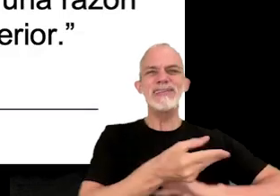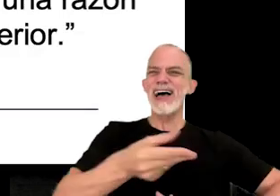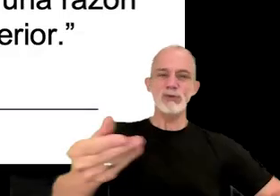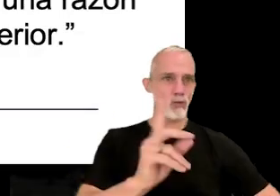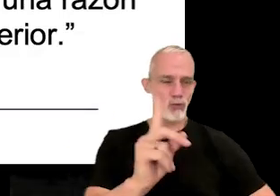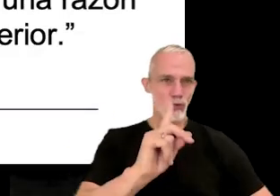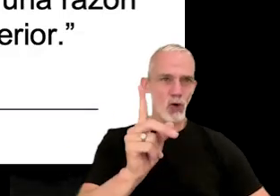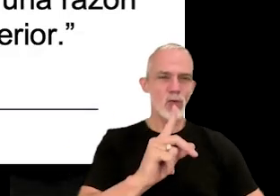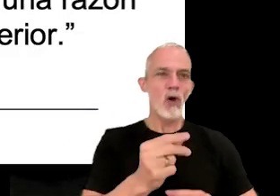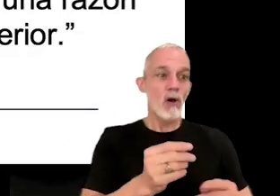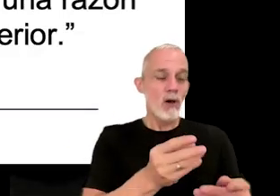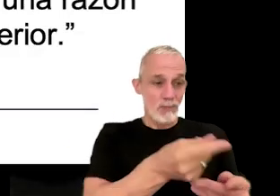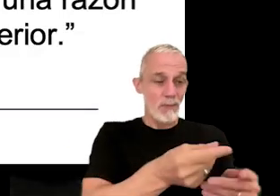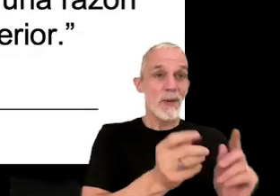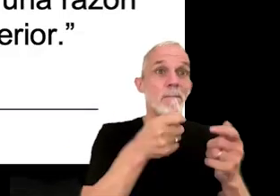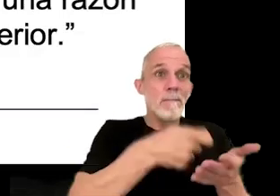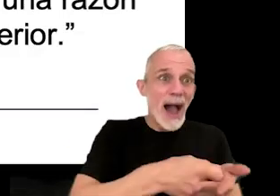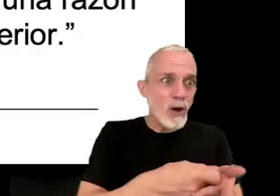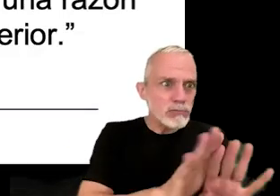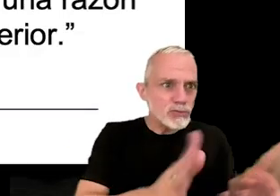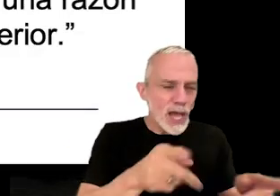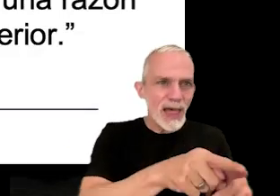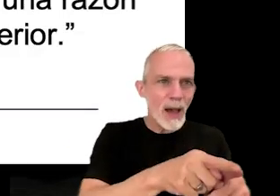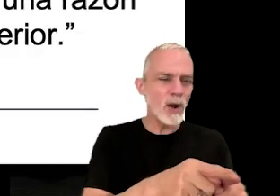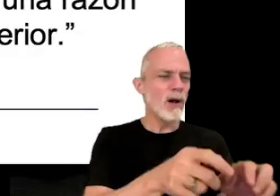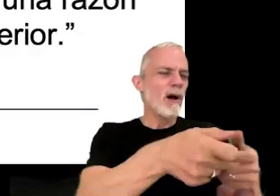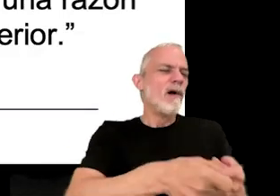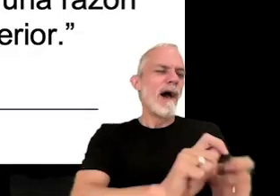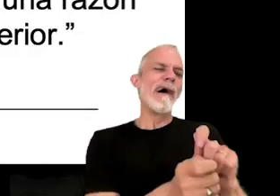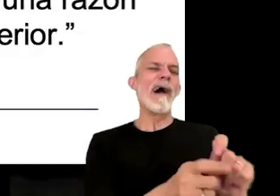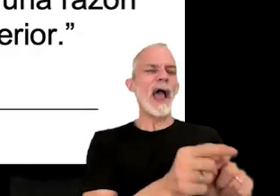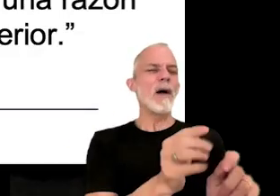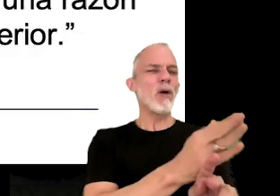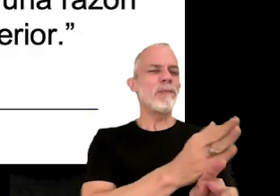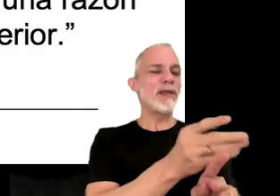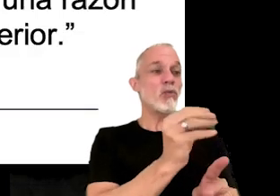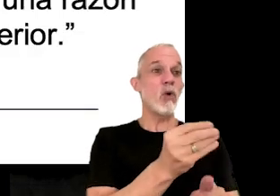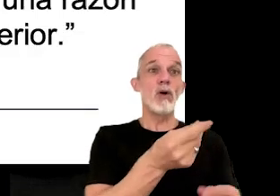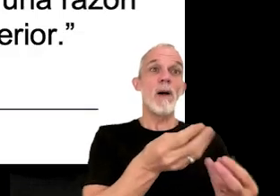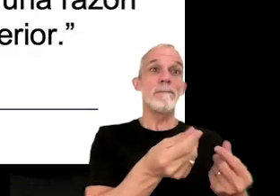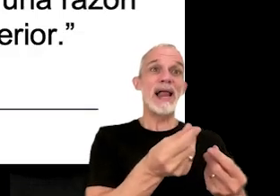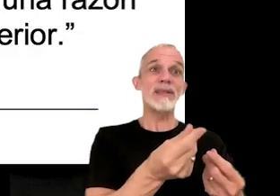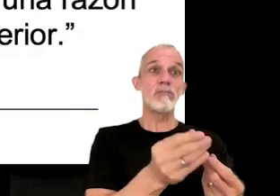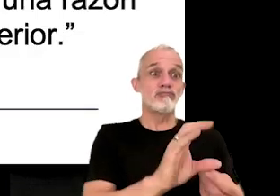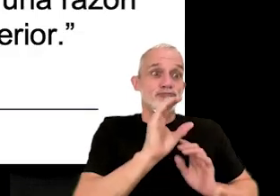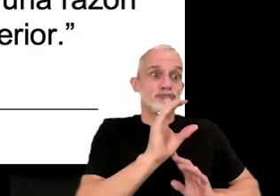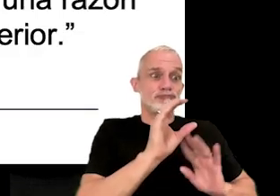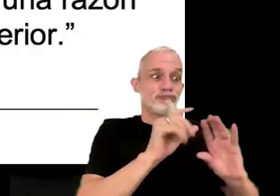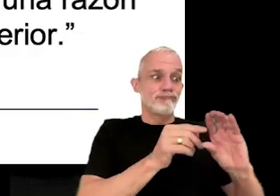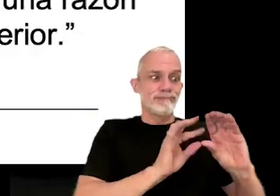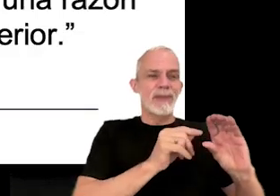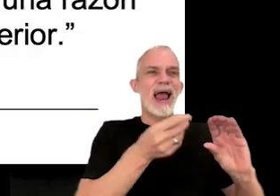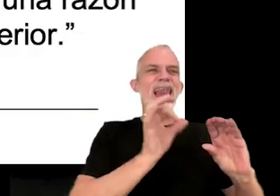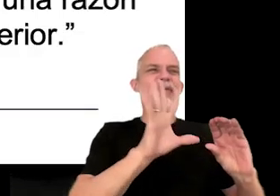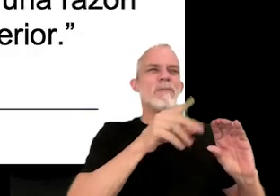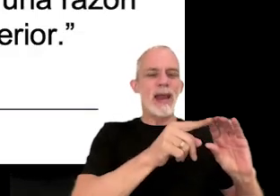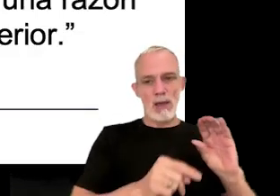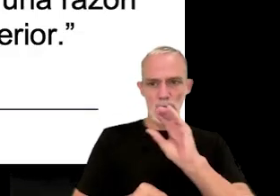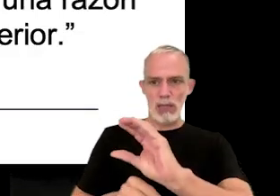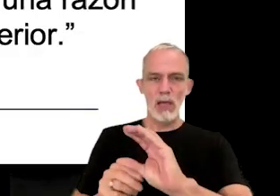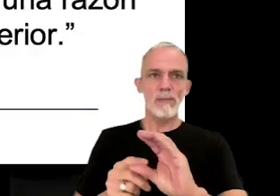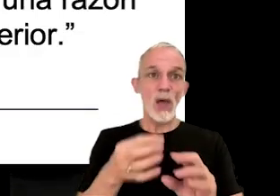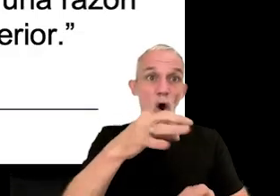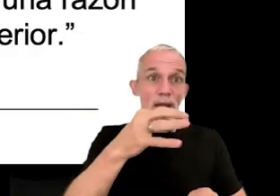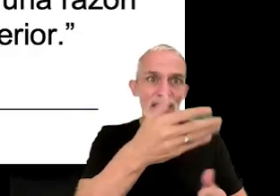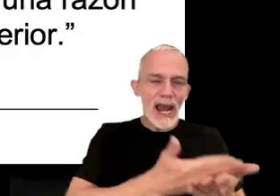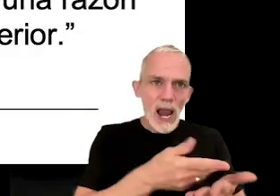de una reimputación, porque es un pago, ¿no? Entonces, rectifica las declaraciones juradas de seguridad social, originales que